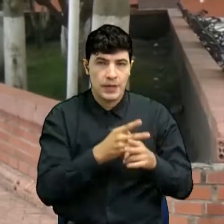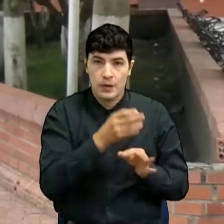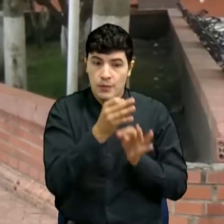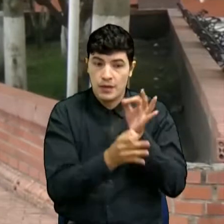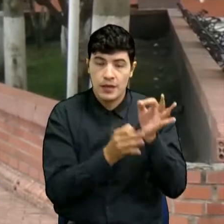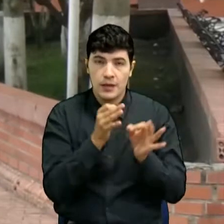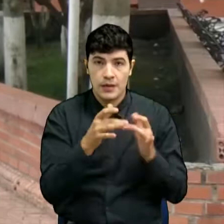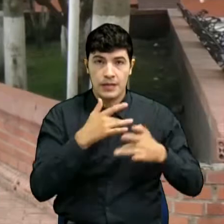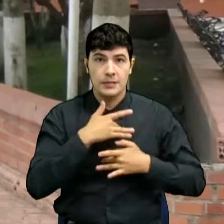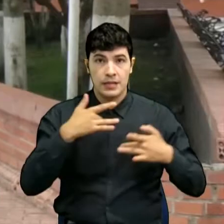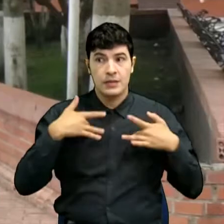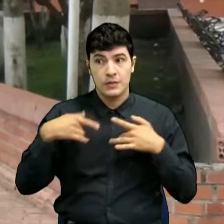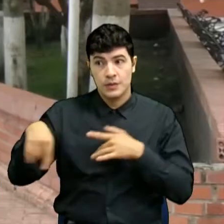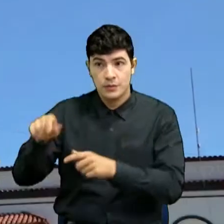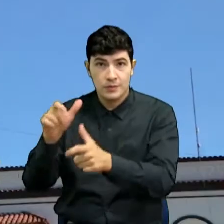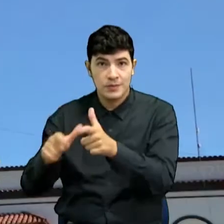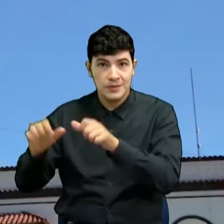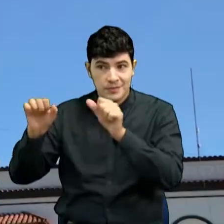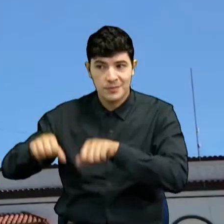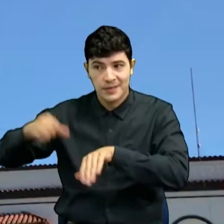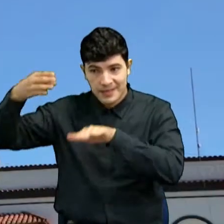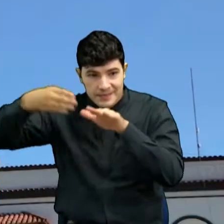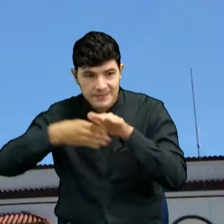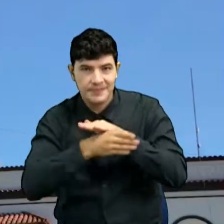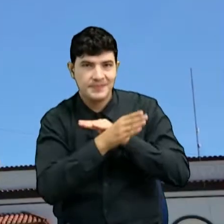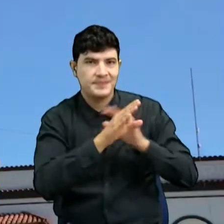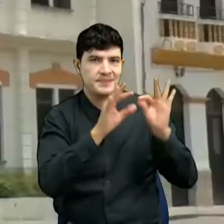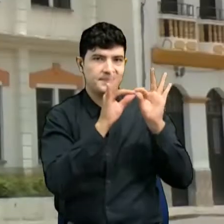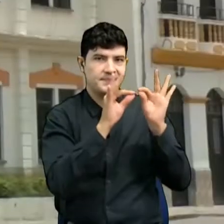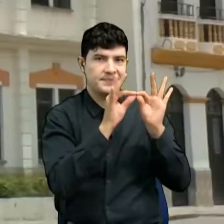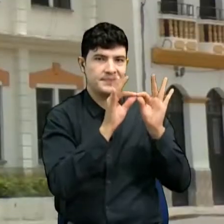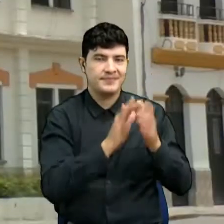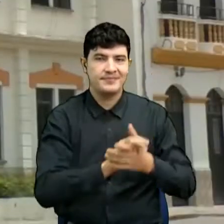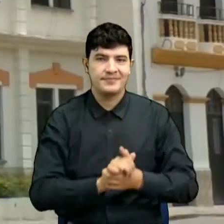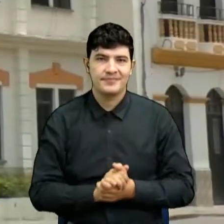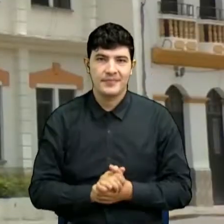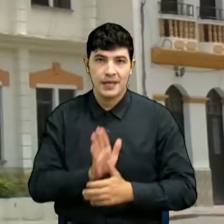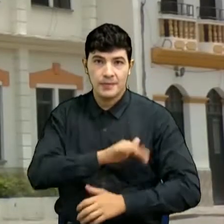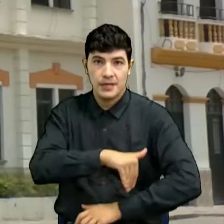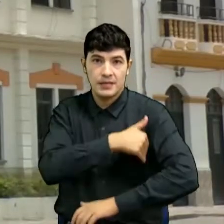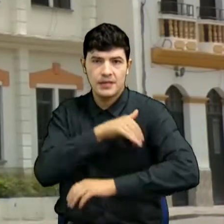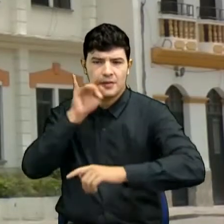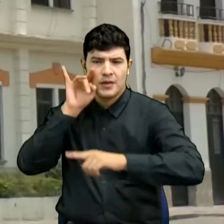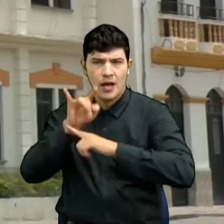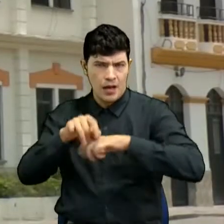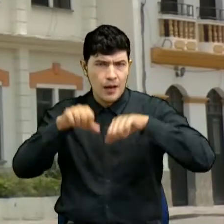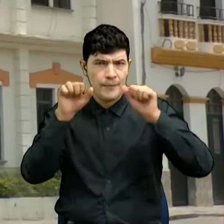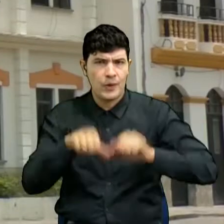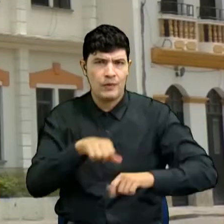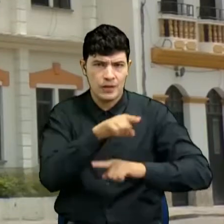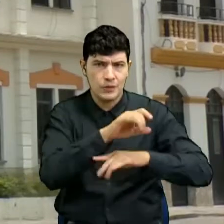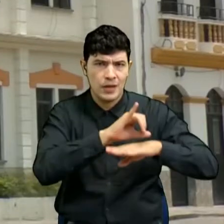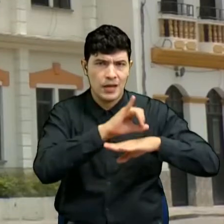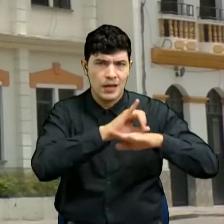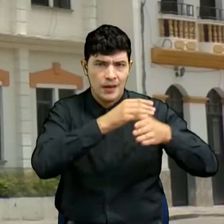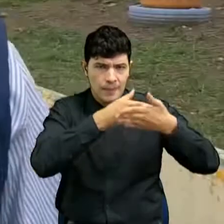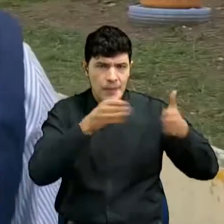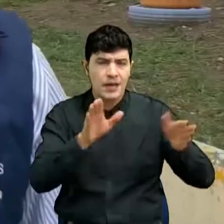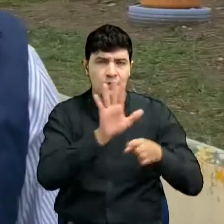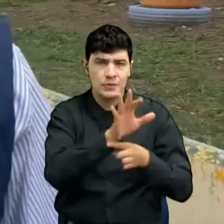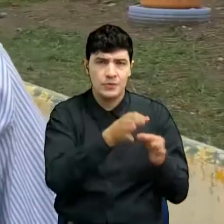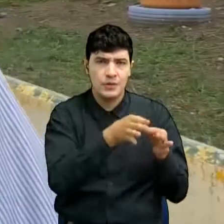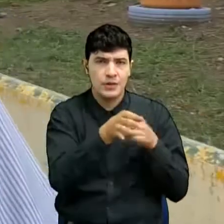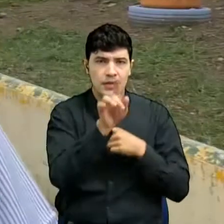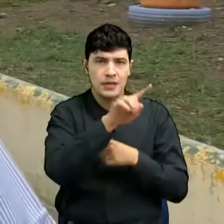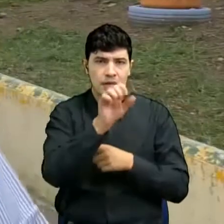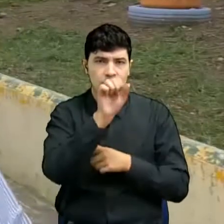para recibir a sus fieles. El Ministerio del Interior aprobó la apertura de los templos religiosos en el municipio de San Andrés, Santander. Así lo dio